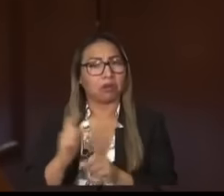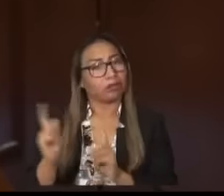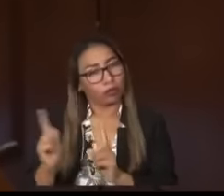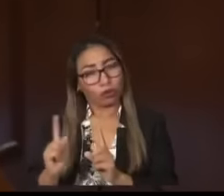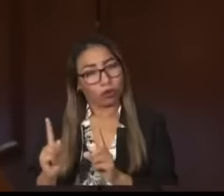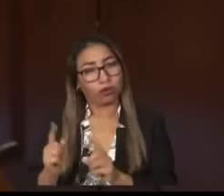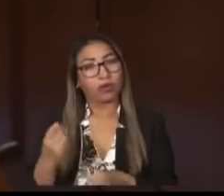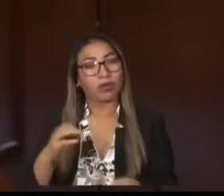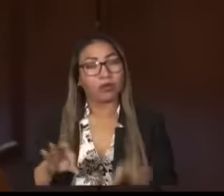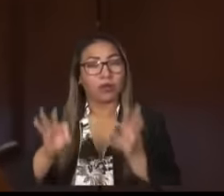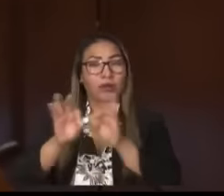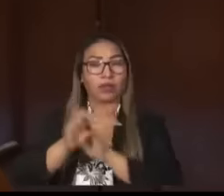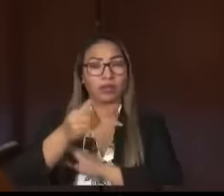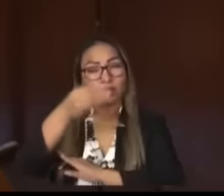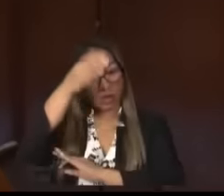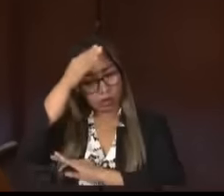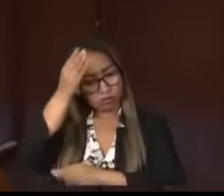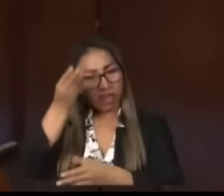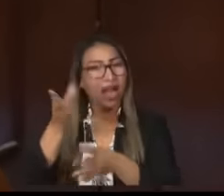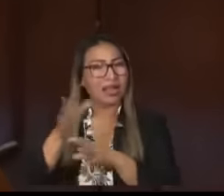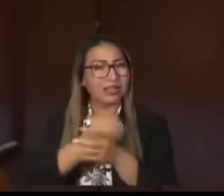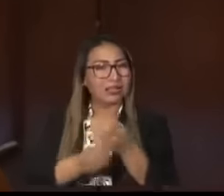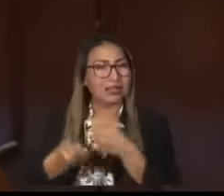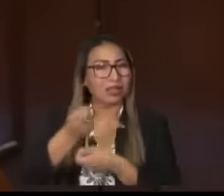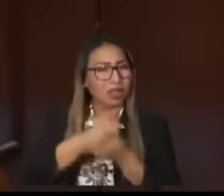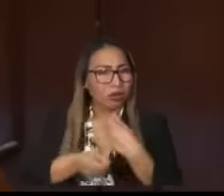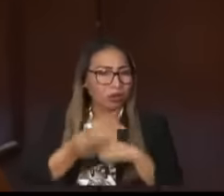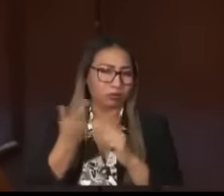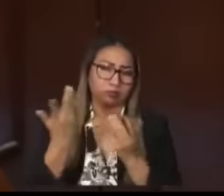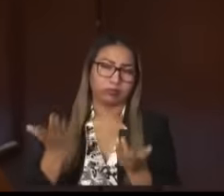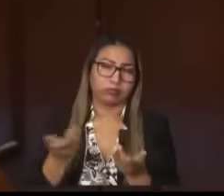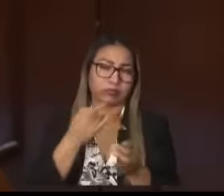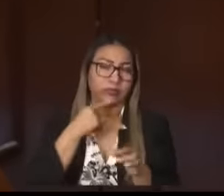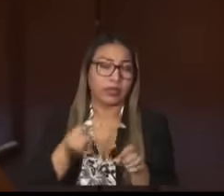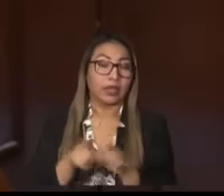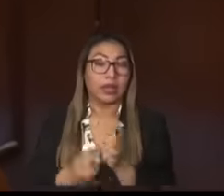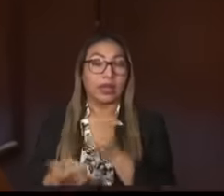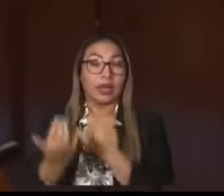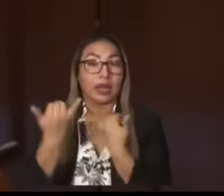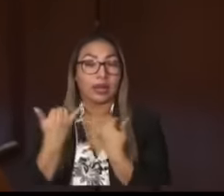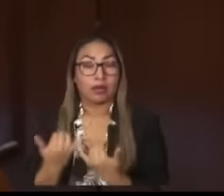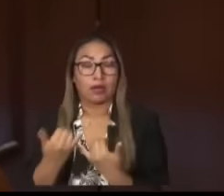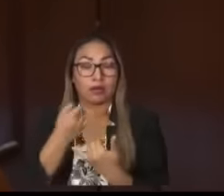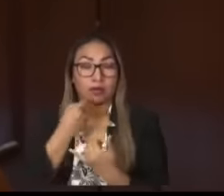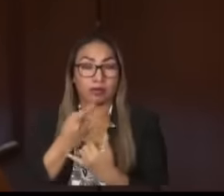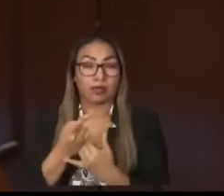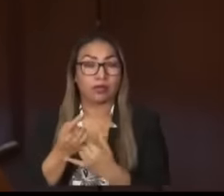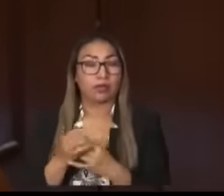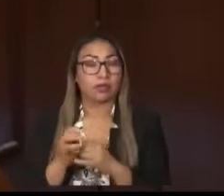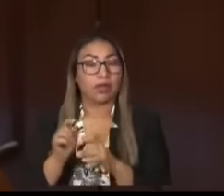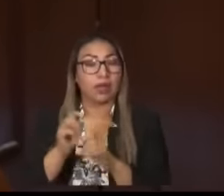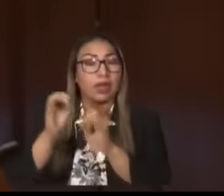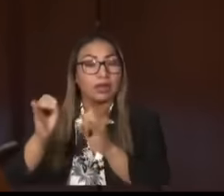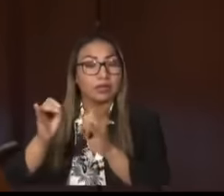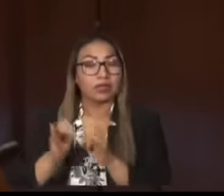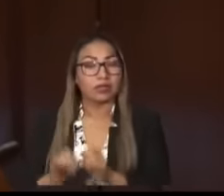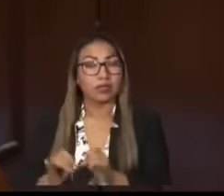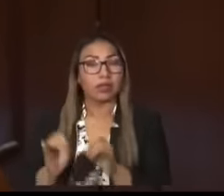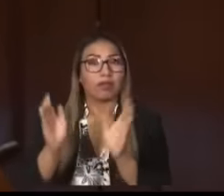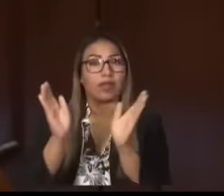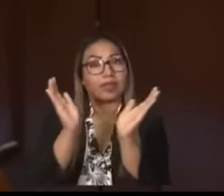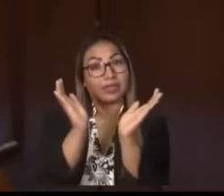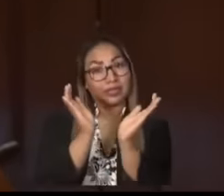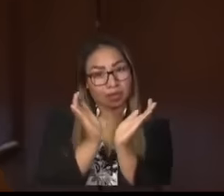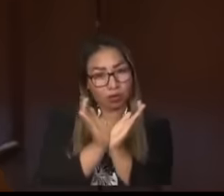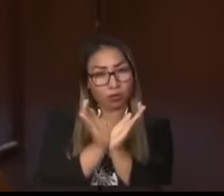que lleguen individuos ahí a hacer negocio. Hoy en día, la institución CAE Seguro